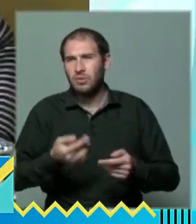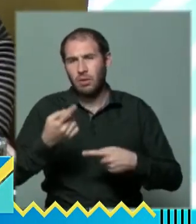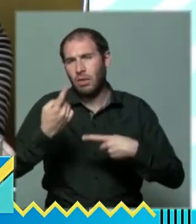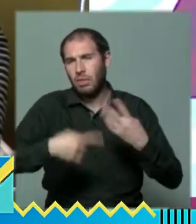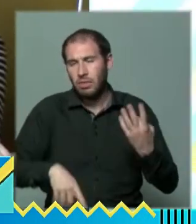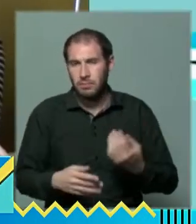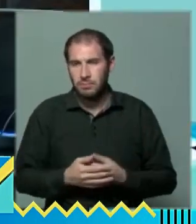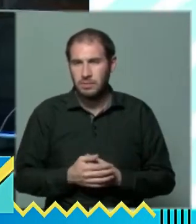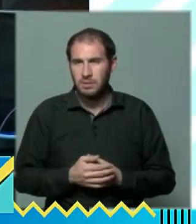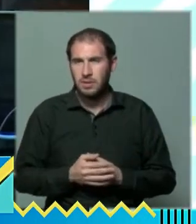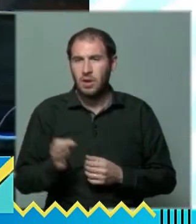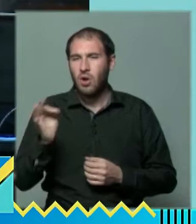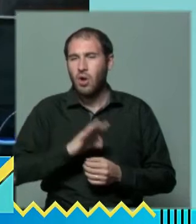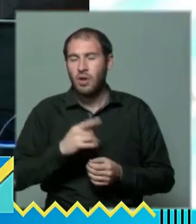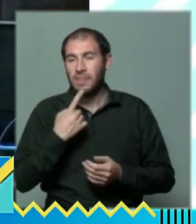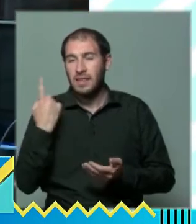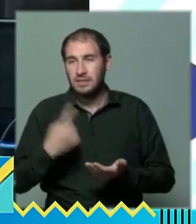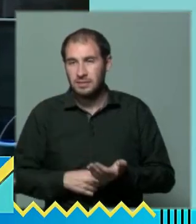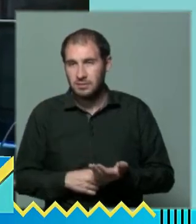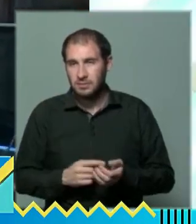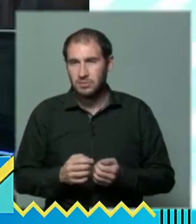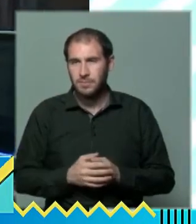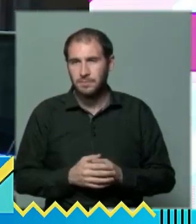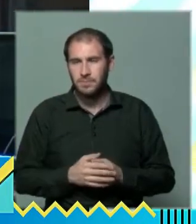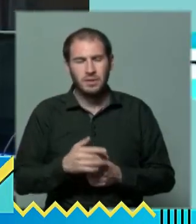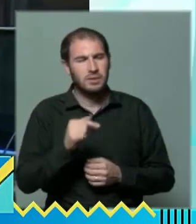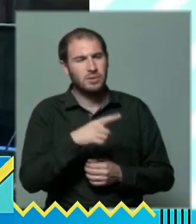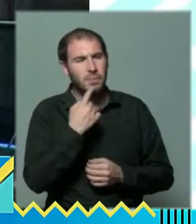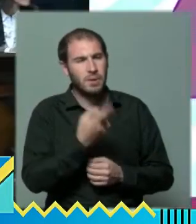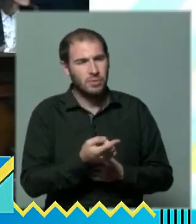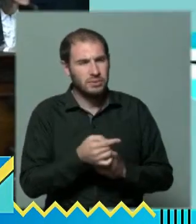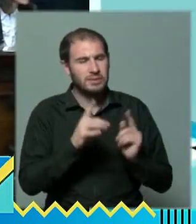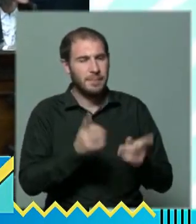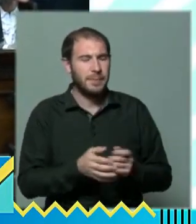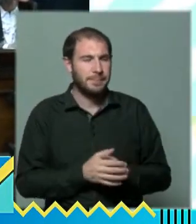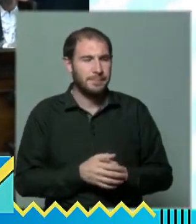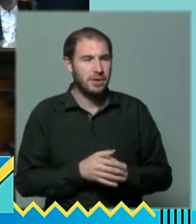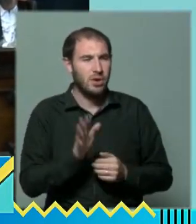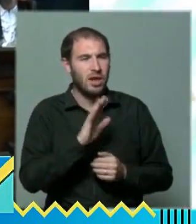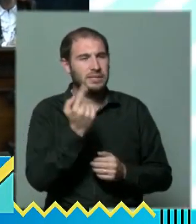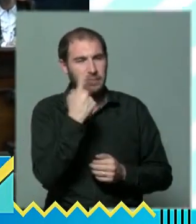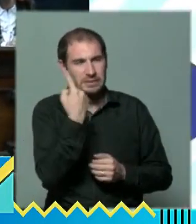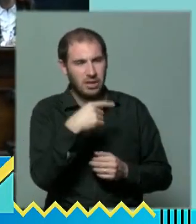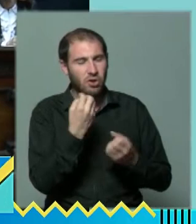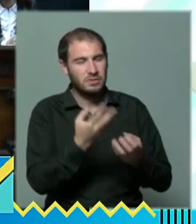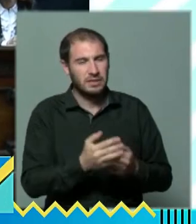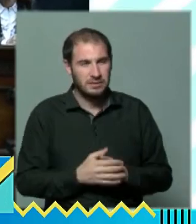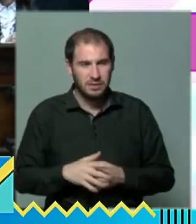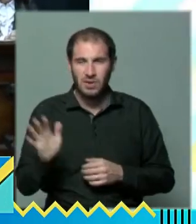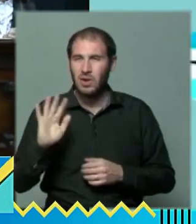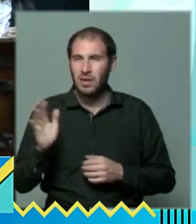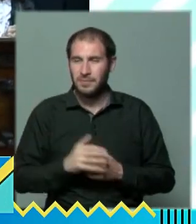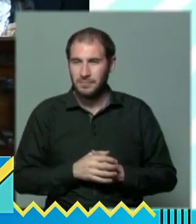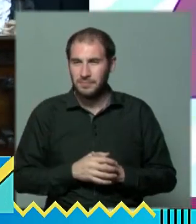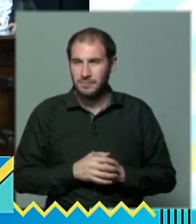o tomar las medidas que deben Sonia, hacer quería de preguntarte forma también, urgente. además, Sí. ¿qué tal? Marcelo Sastre te saluda, ¿cómo estás?